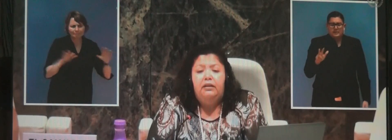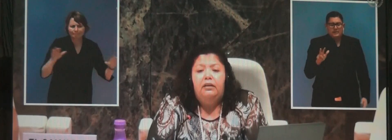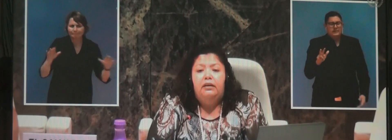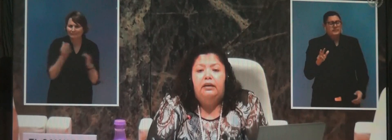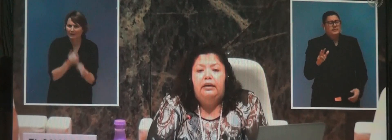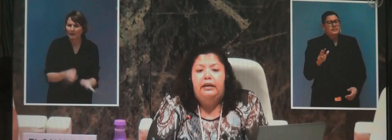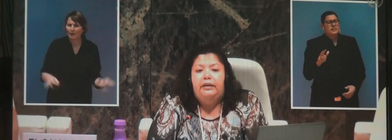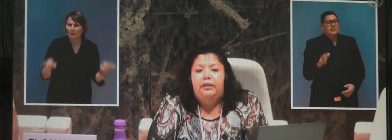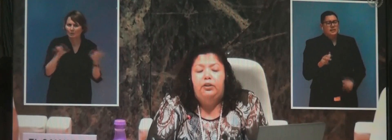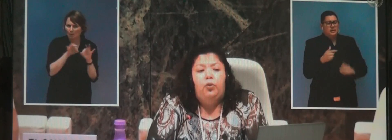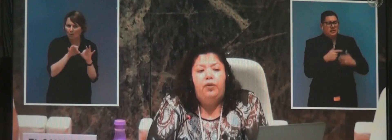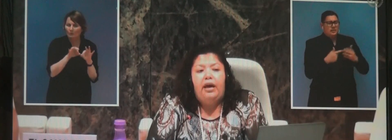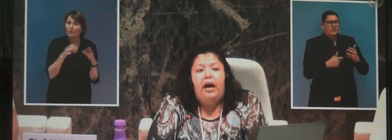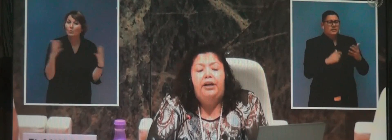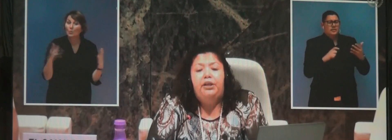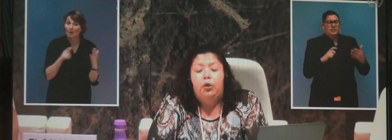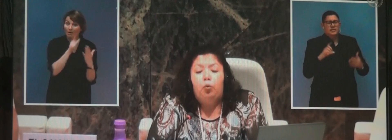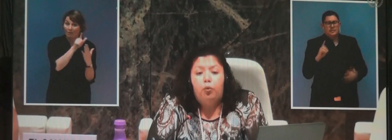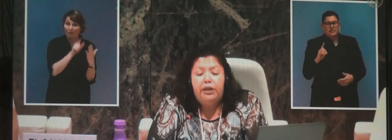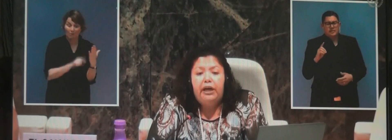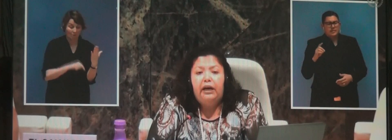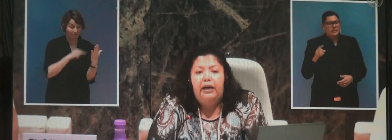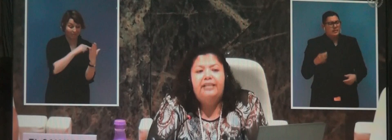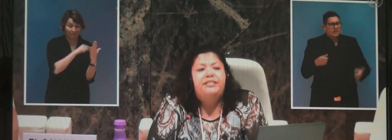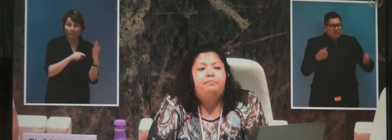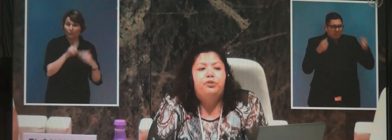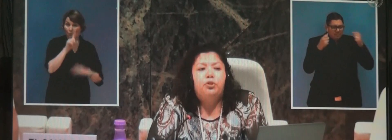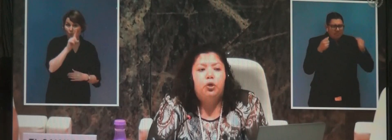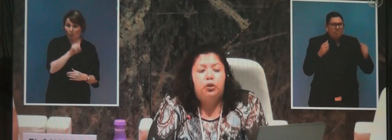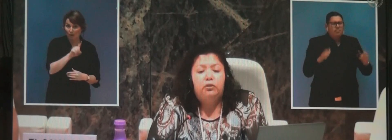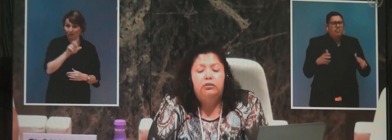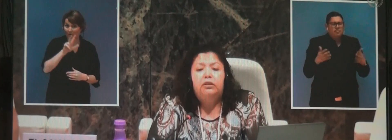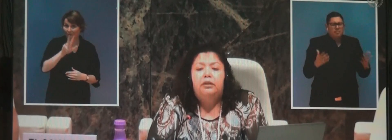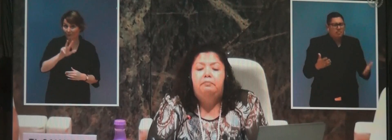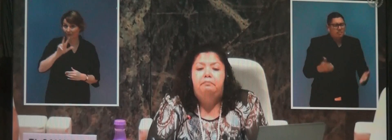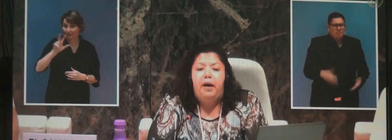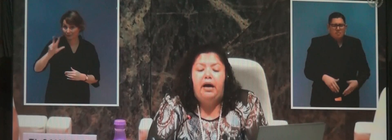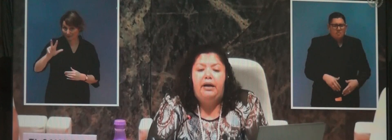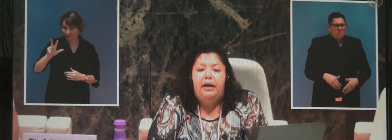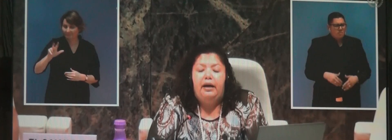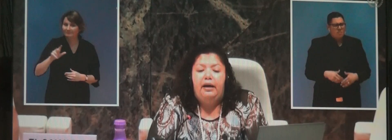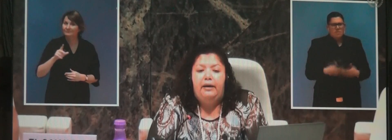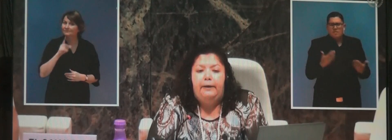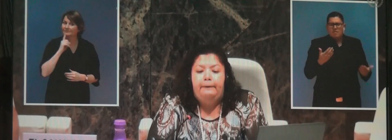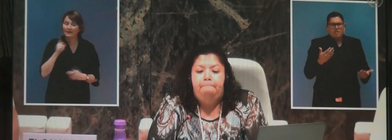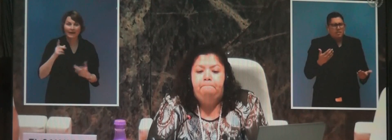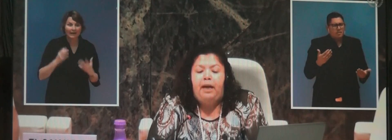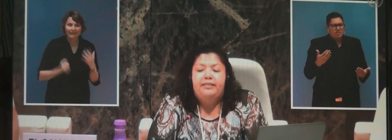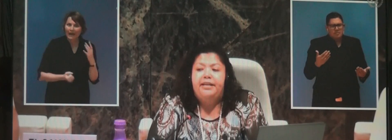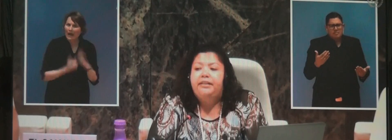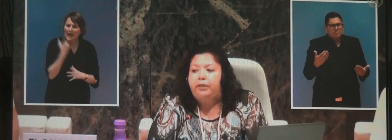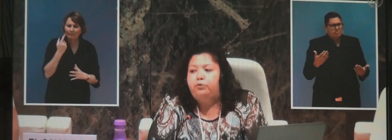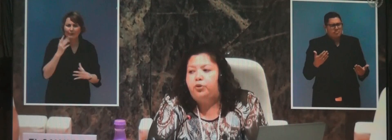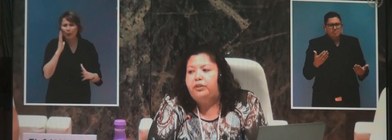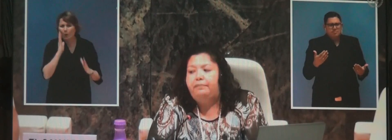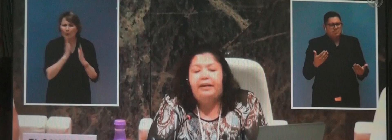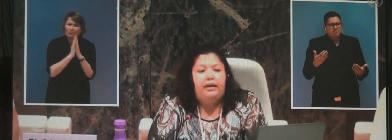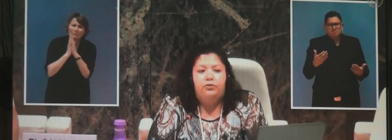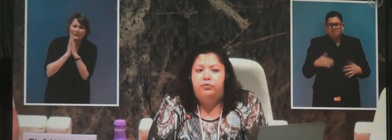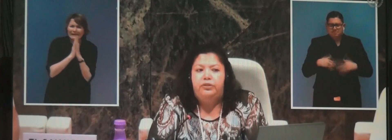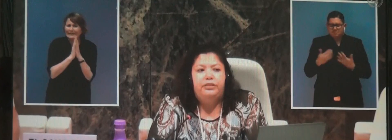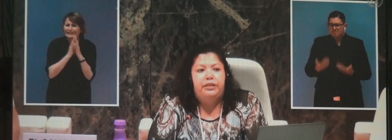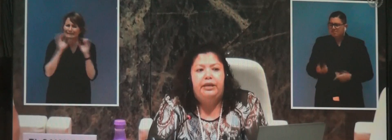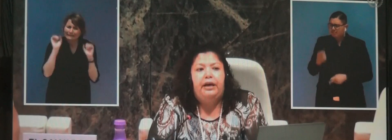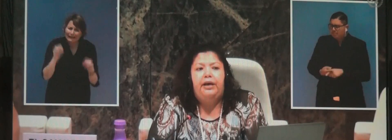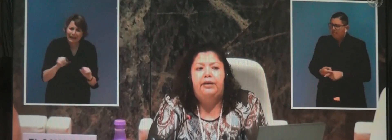Penal no deja ninguna excepción para hacer interrupción de